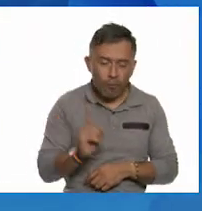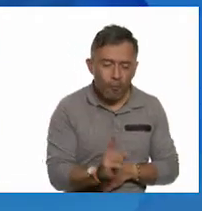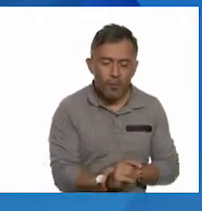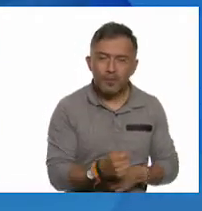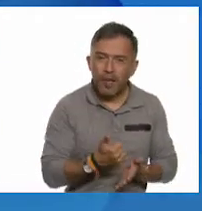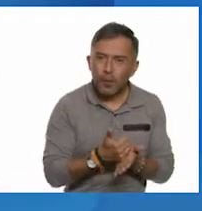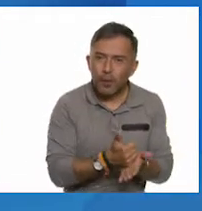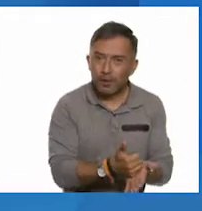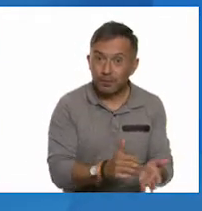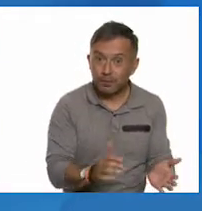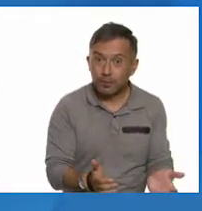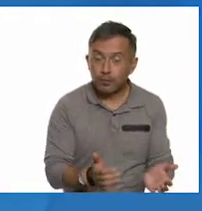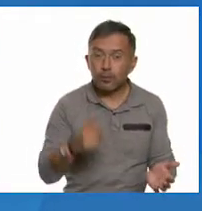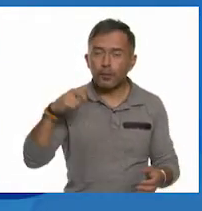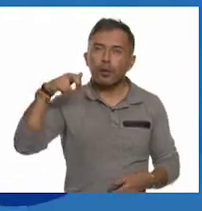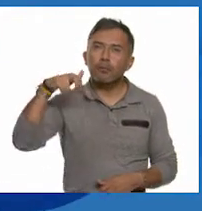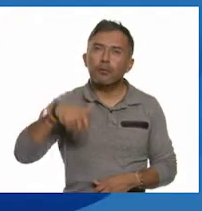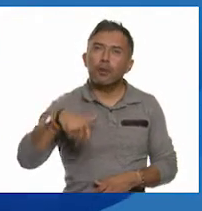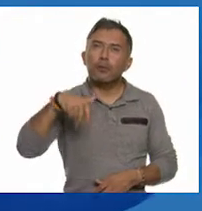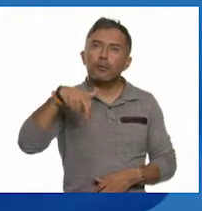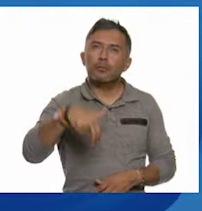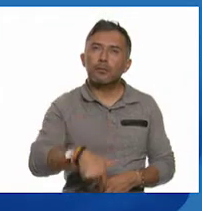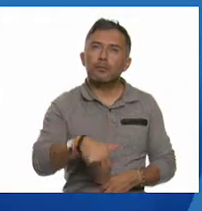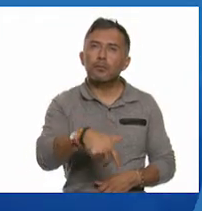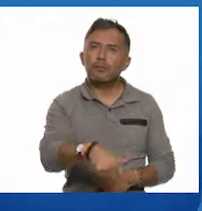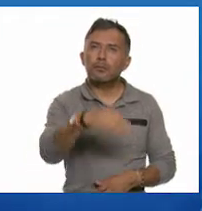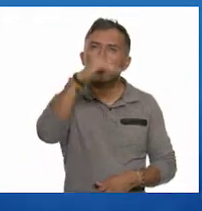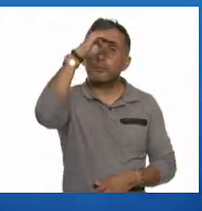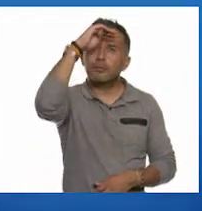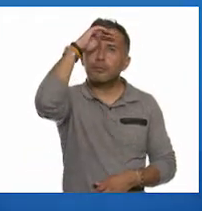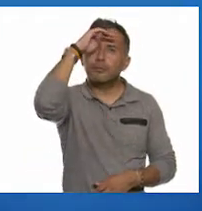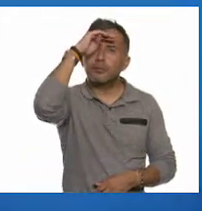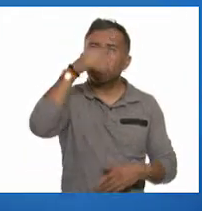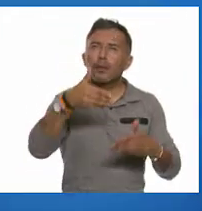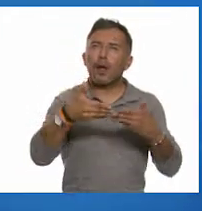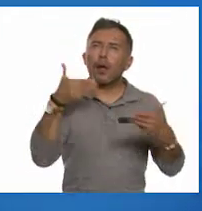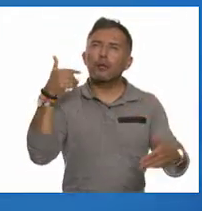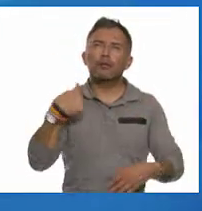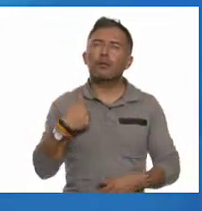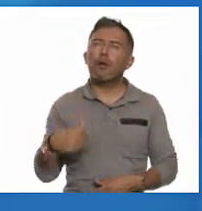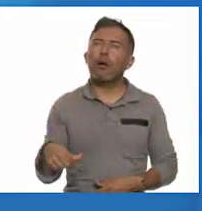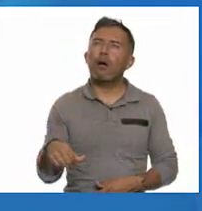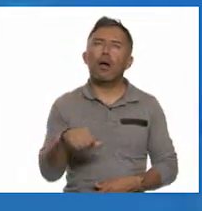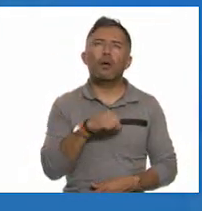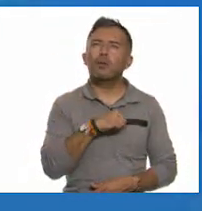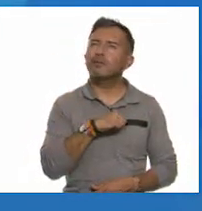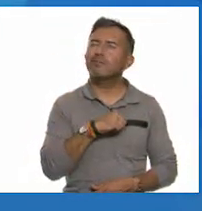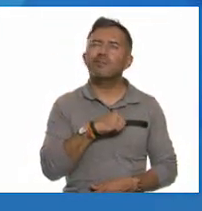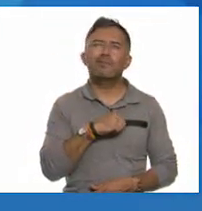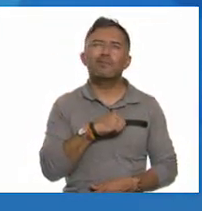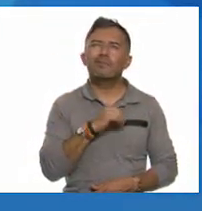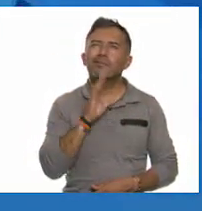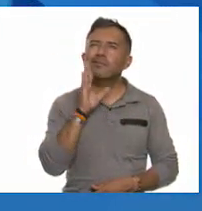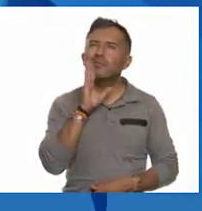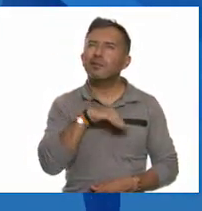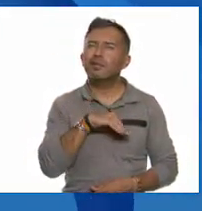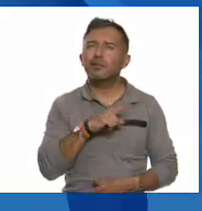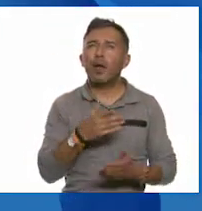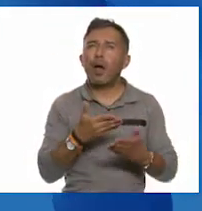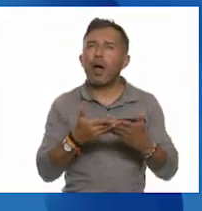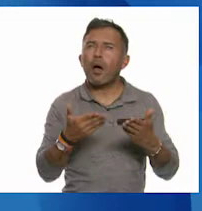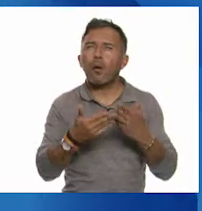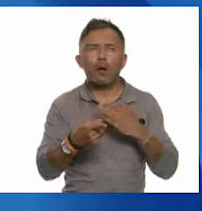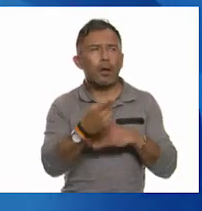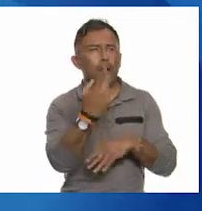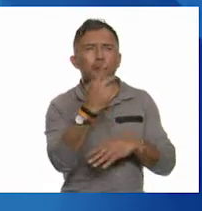bajaba las escaleras pensaba: qué egoísta he sido. Ahora comprendo por qué la primavera no quería venir